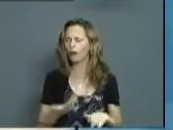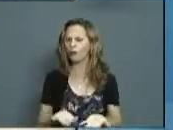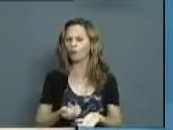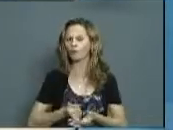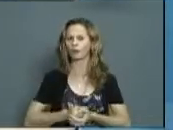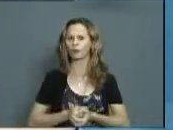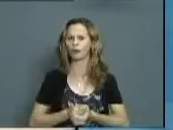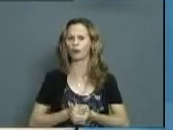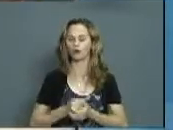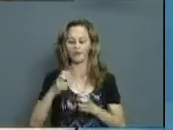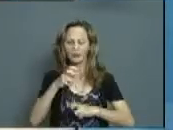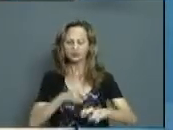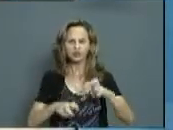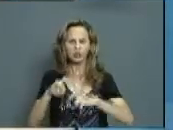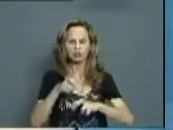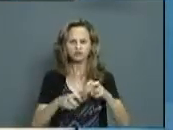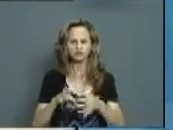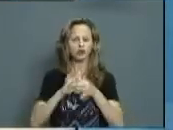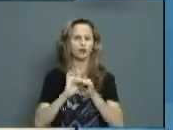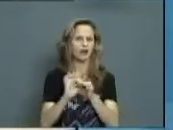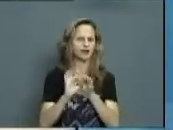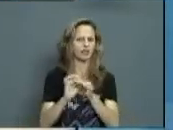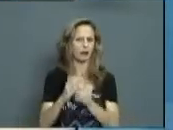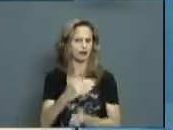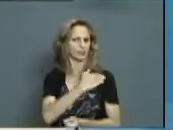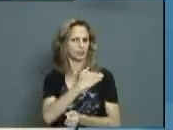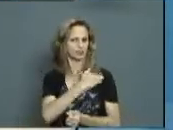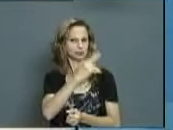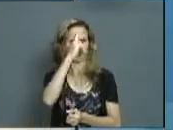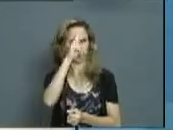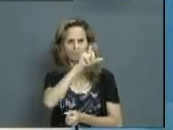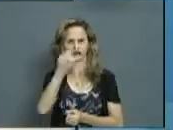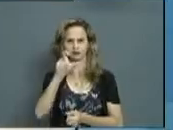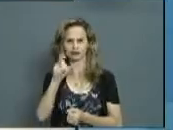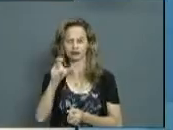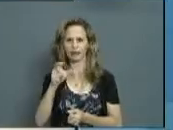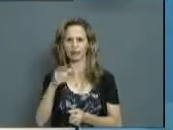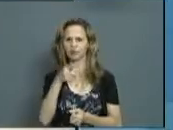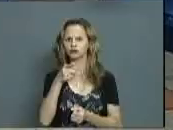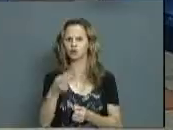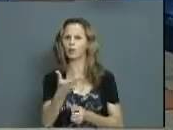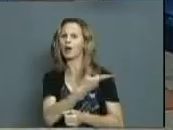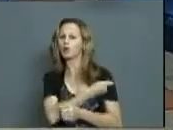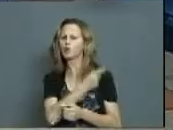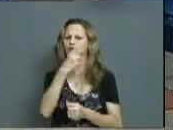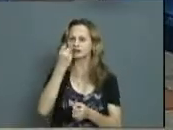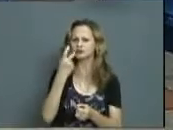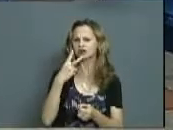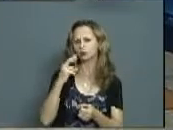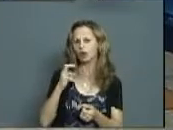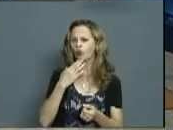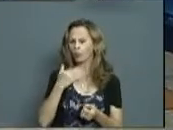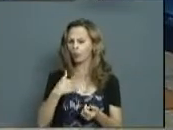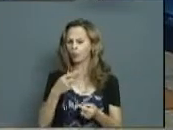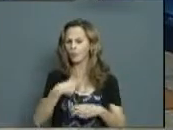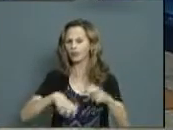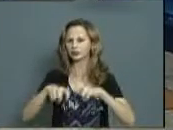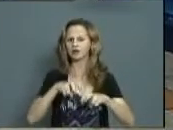algún estudio de los pacientes que habían estado graves en el Hospital Militar Fermín Valdés Domínguez, aquellos que estaban vacunados, que no estaban vacunados. ¿Qué hay de